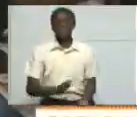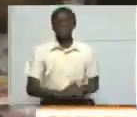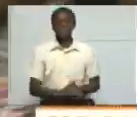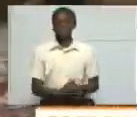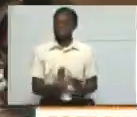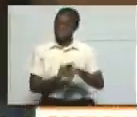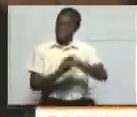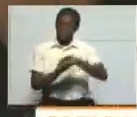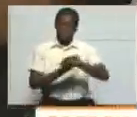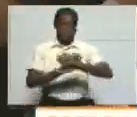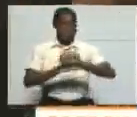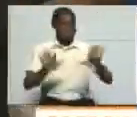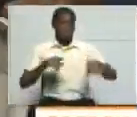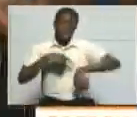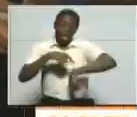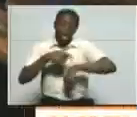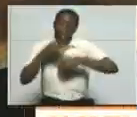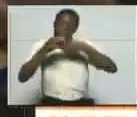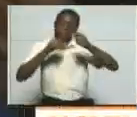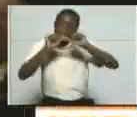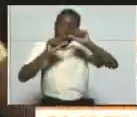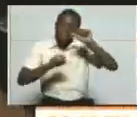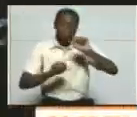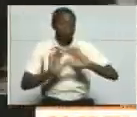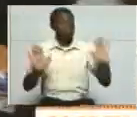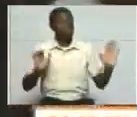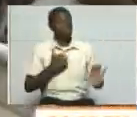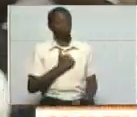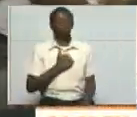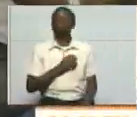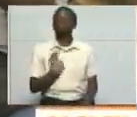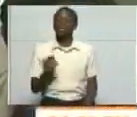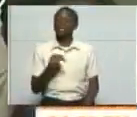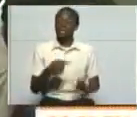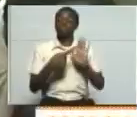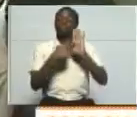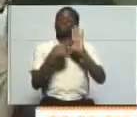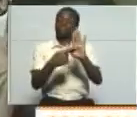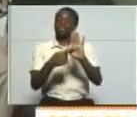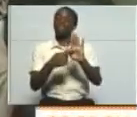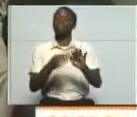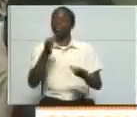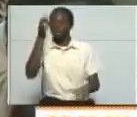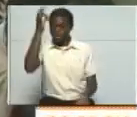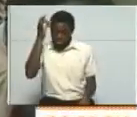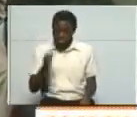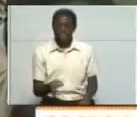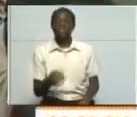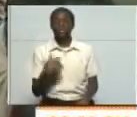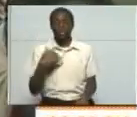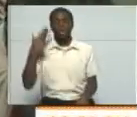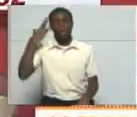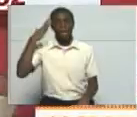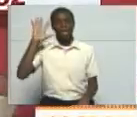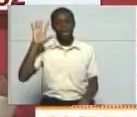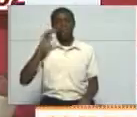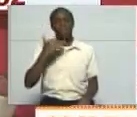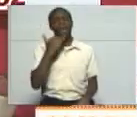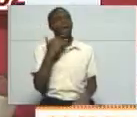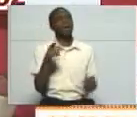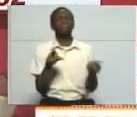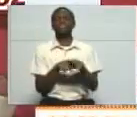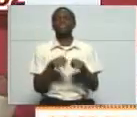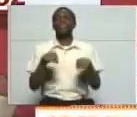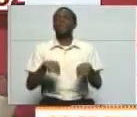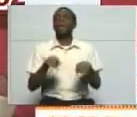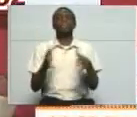Perdóneme que me haya tomado tanto tiempo en esto, pero era, creo que me siento así como para que este programa